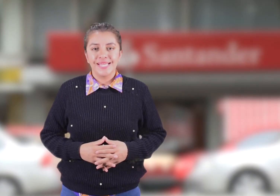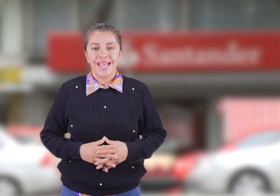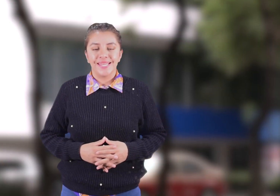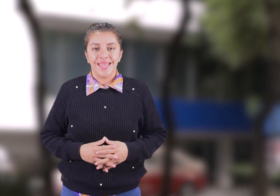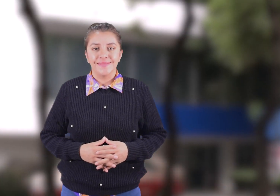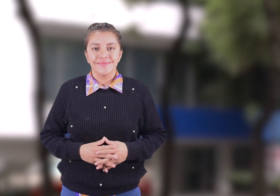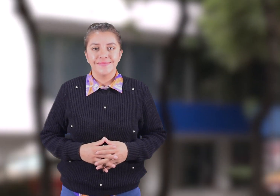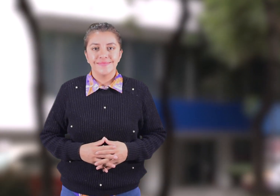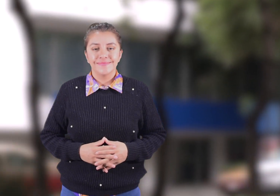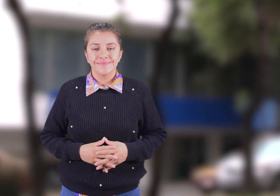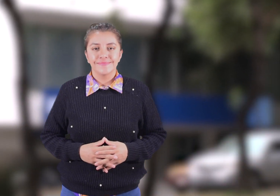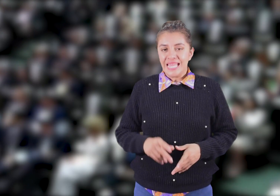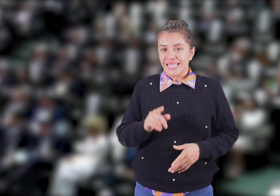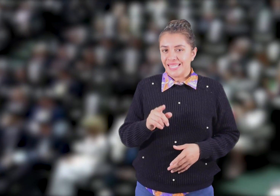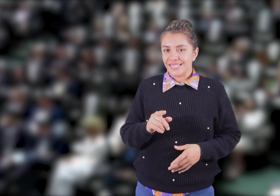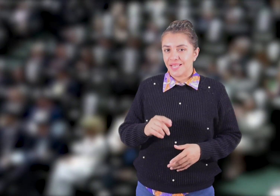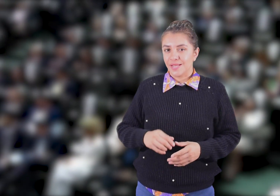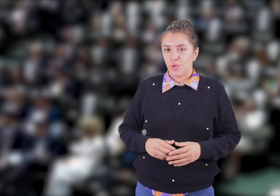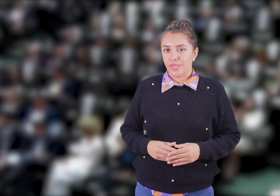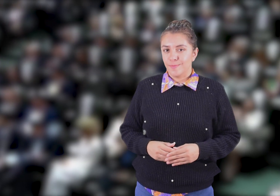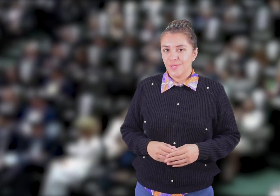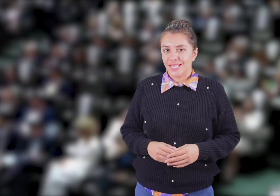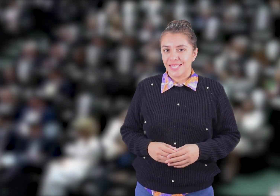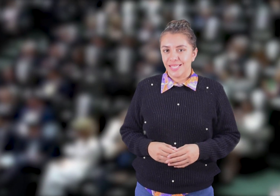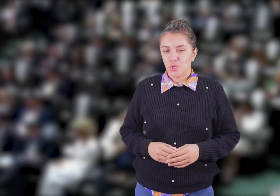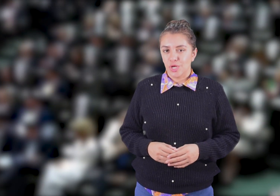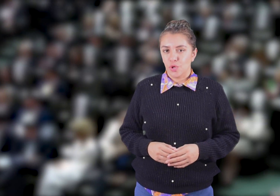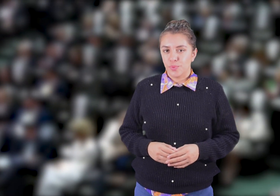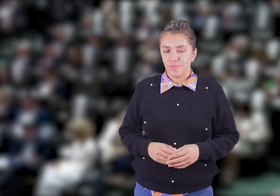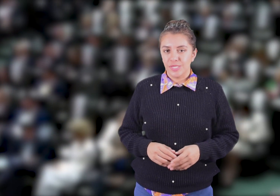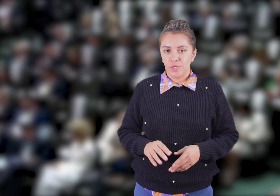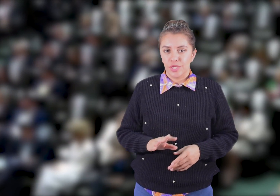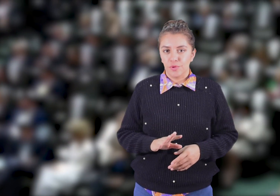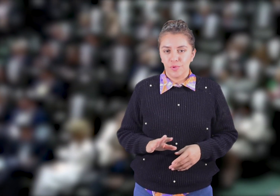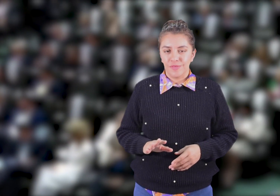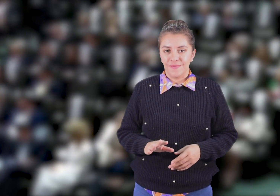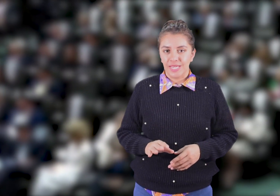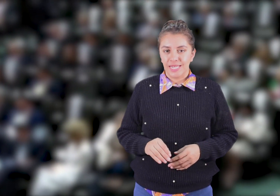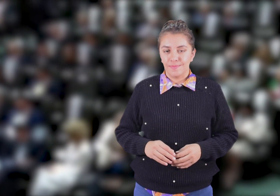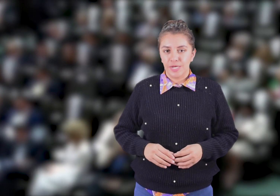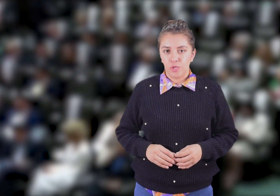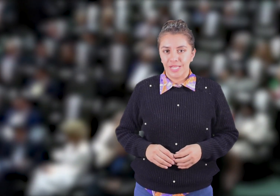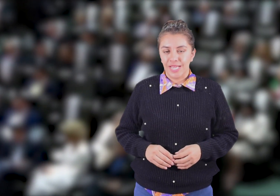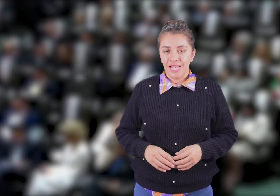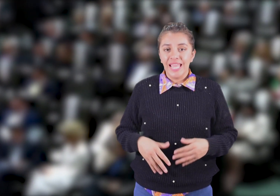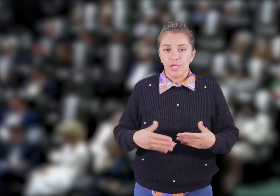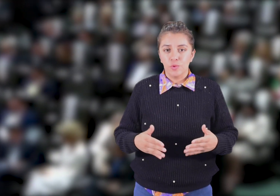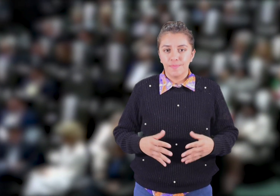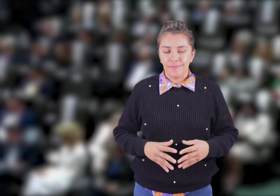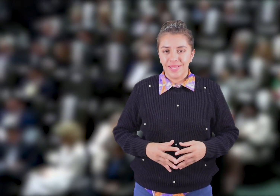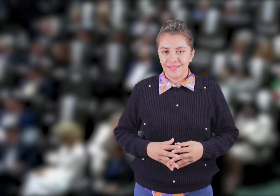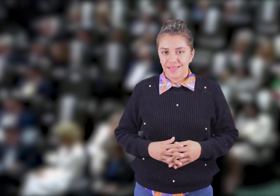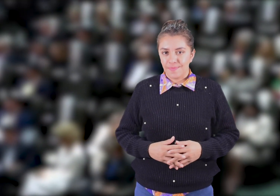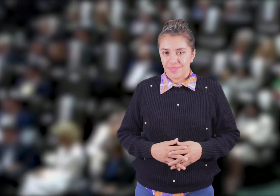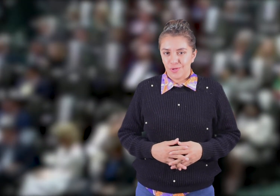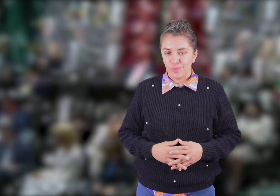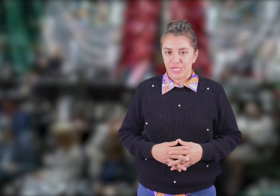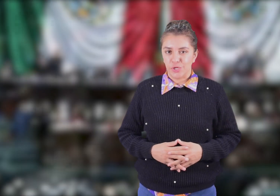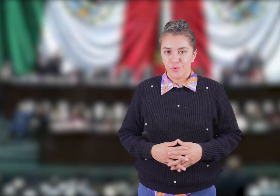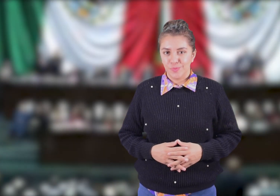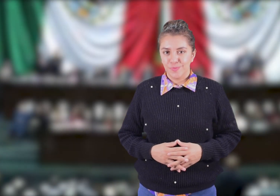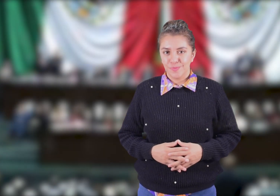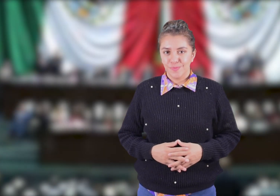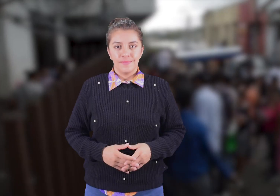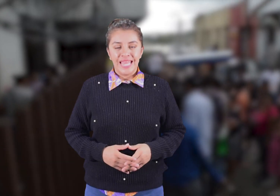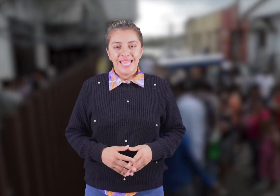bancaria y es que recordemos que se hizo el compromiso de no modificar el marco legal en una primera etapa del